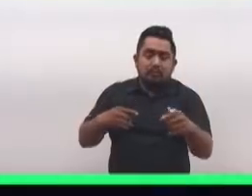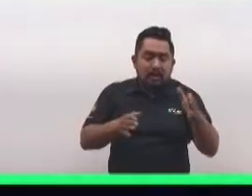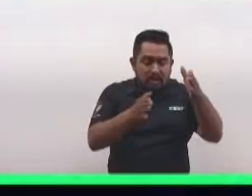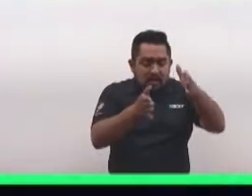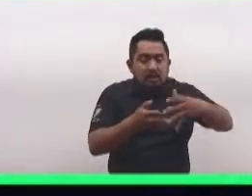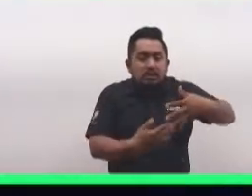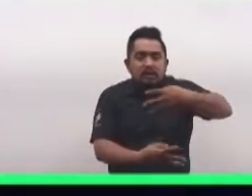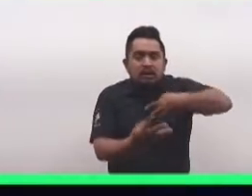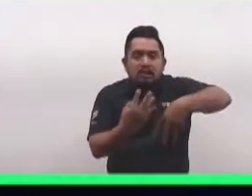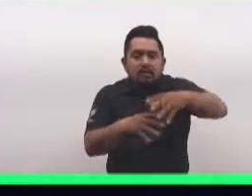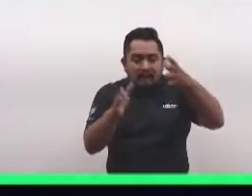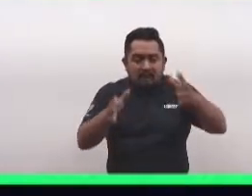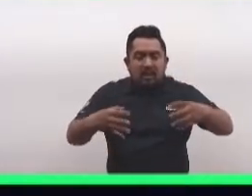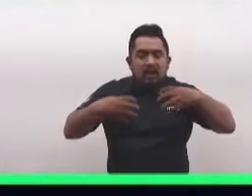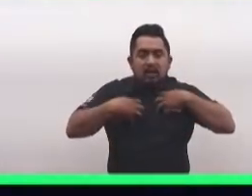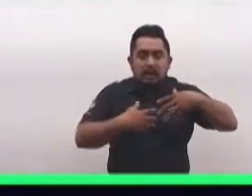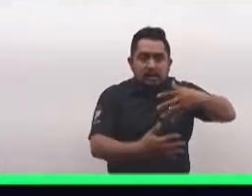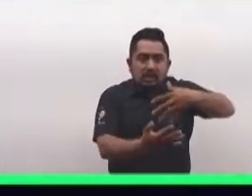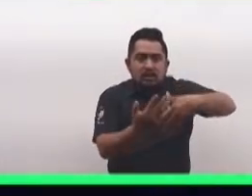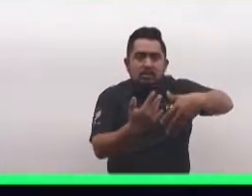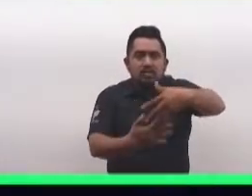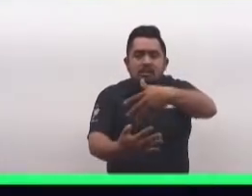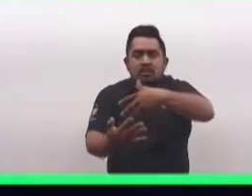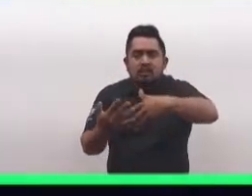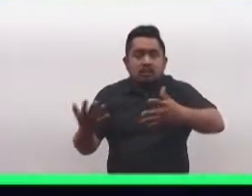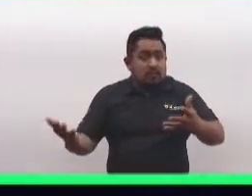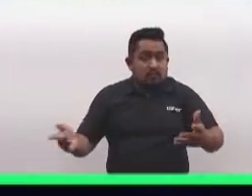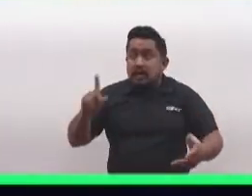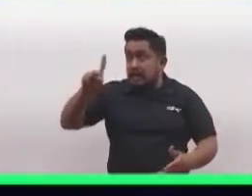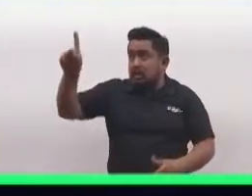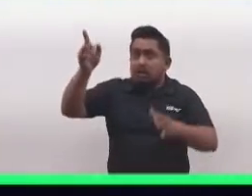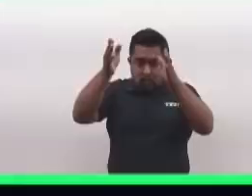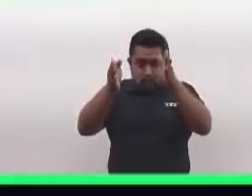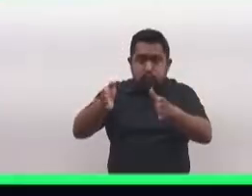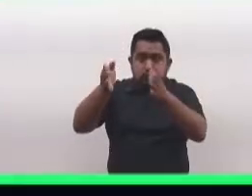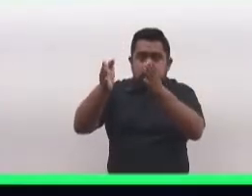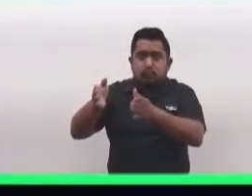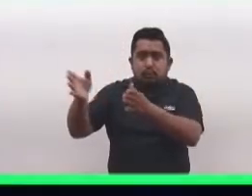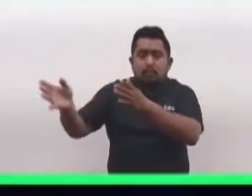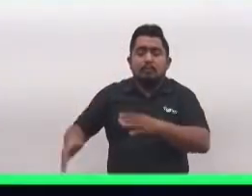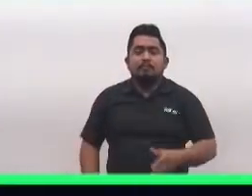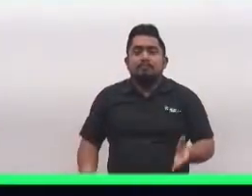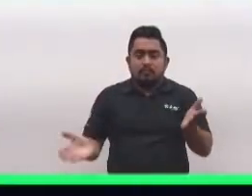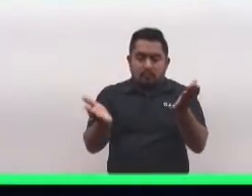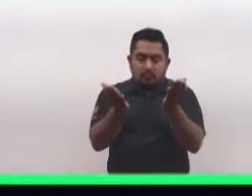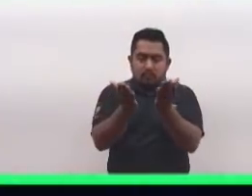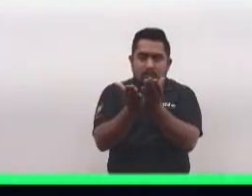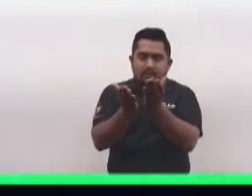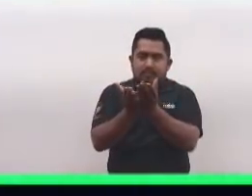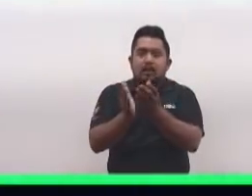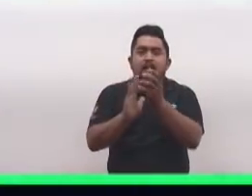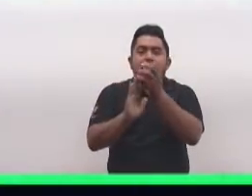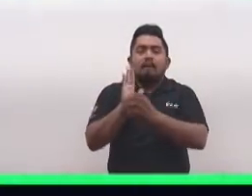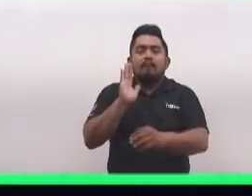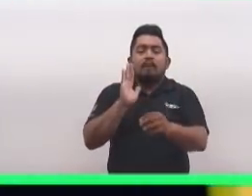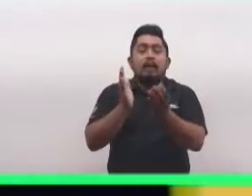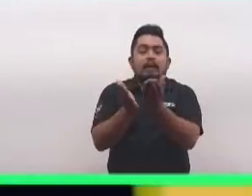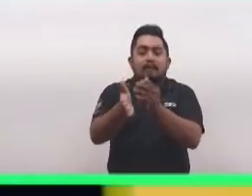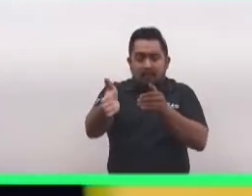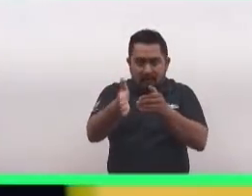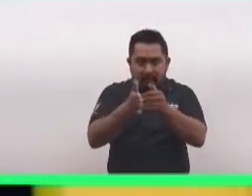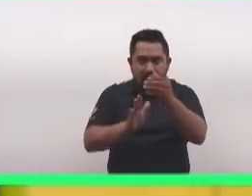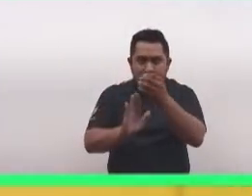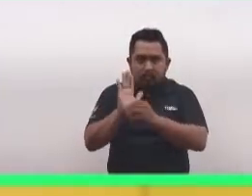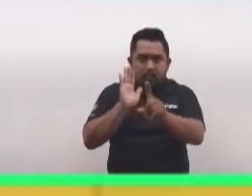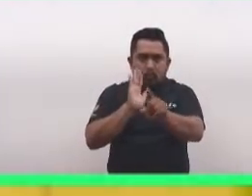y dios es un dios de orden vaya génesis capítulo 1 versículo 1 que le hemos tocado últimamente y dice la palabra del